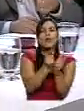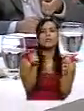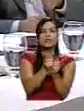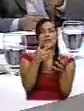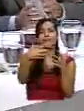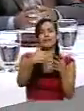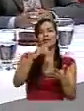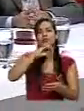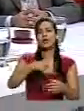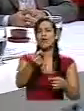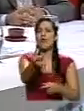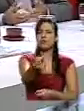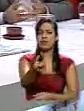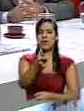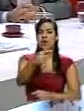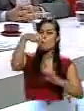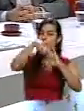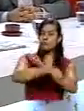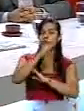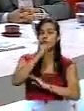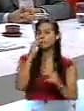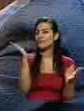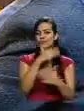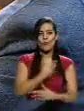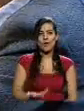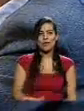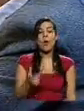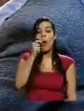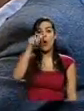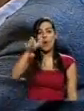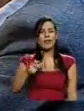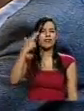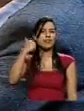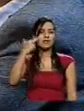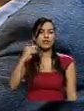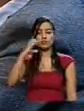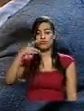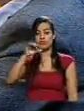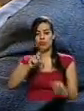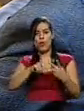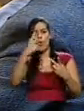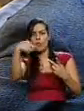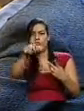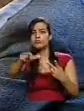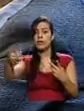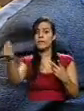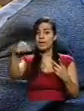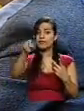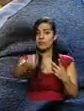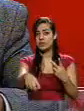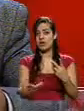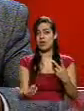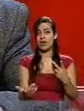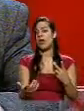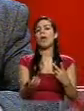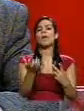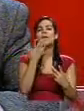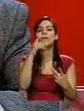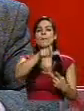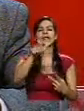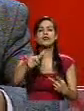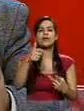solamente con el levantamiento de Chirino, sino otros, porque, a ver, los